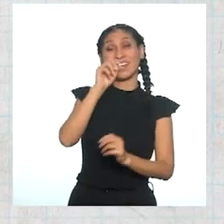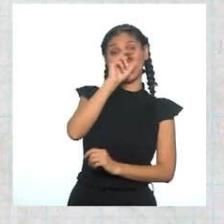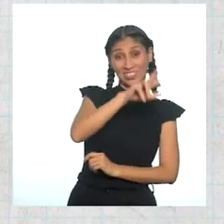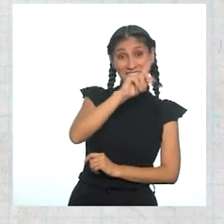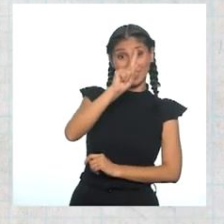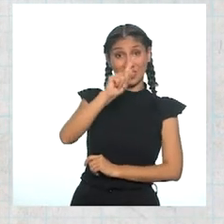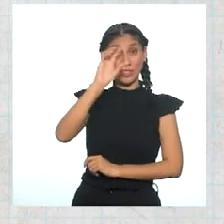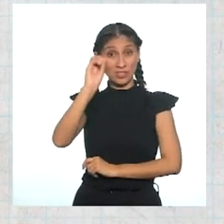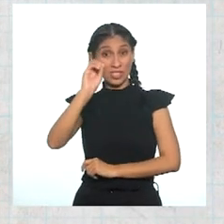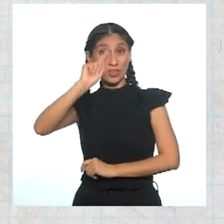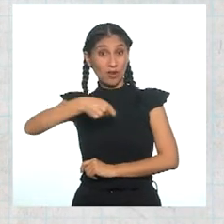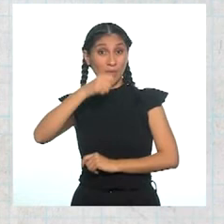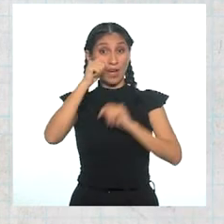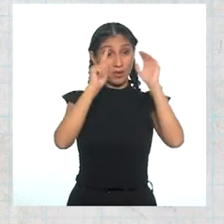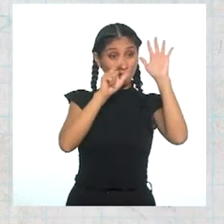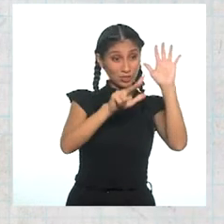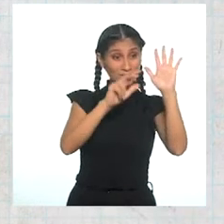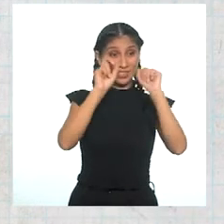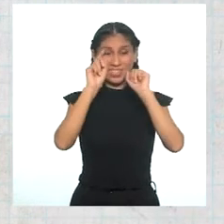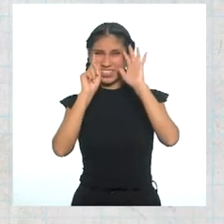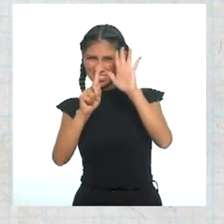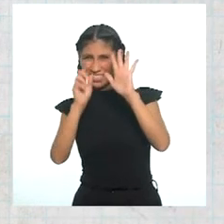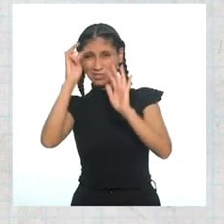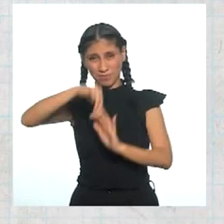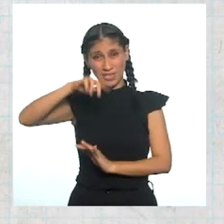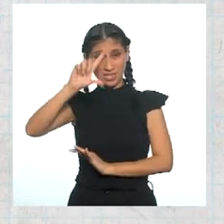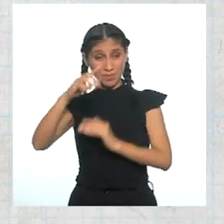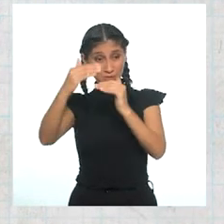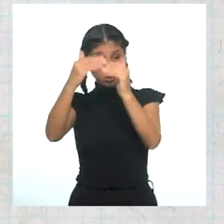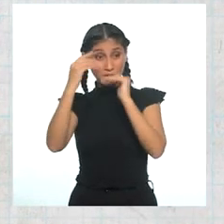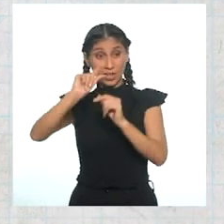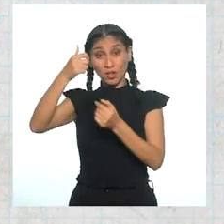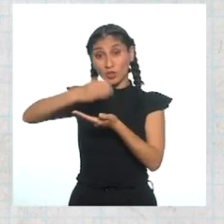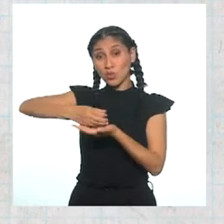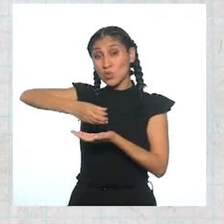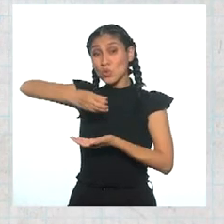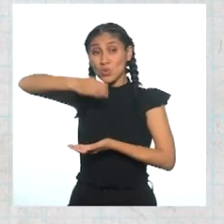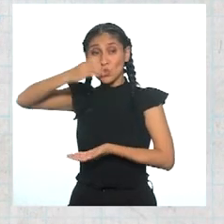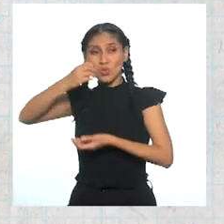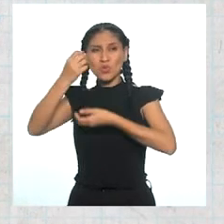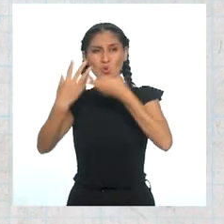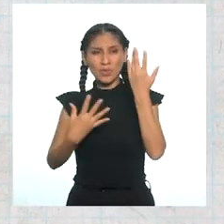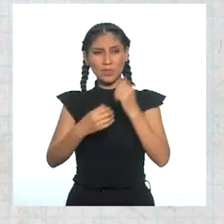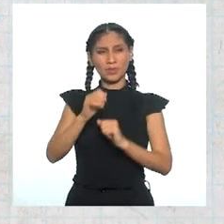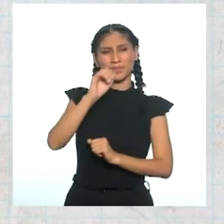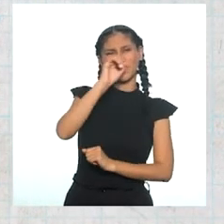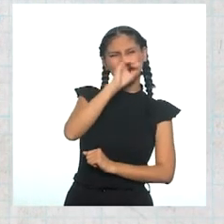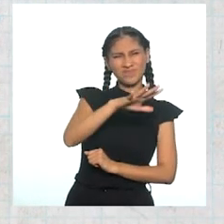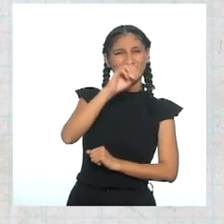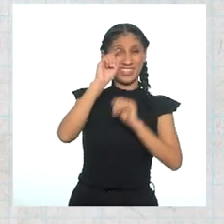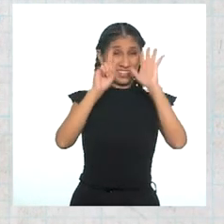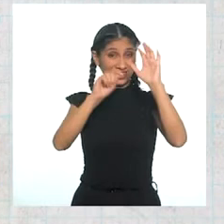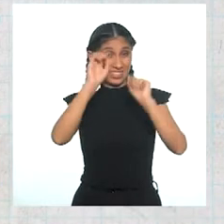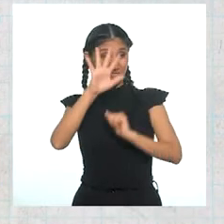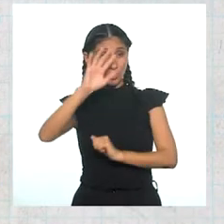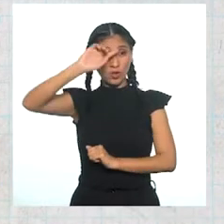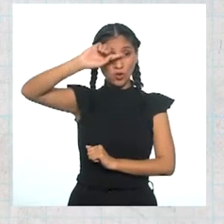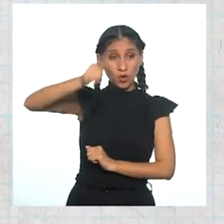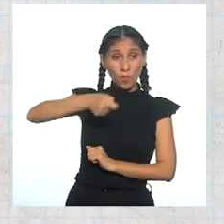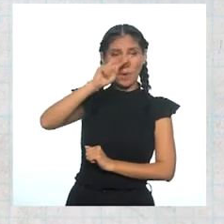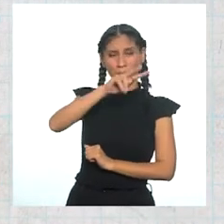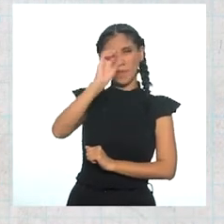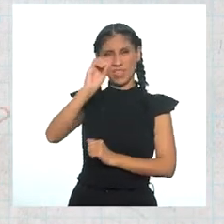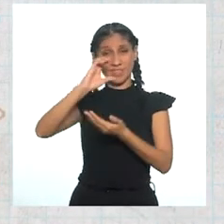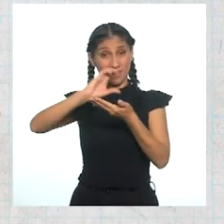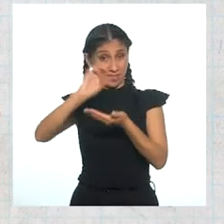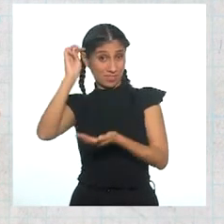310,86 mililitros. Y si el volumen del tomatodo es 565,20 centímetros cúbicos, entonces el tomatodo